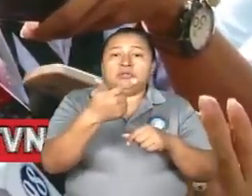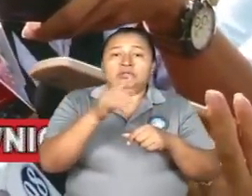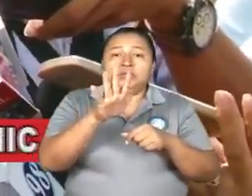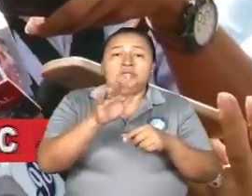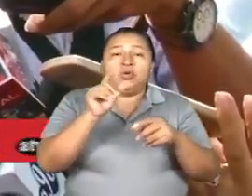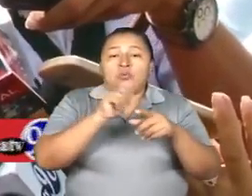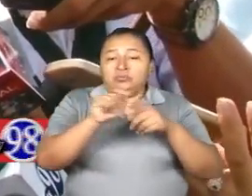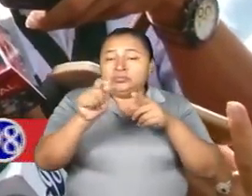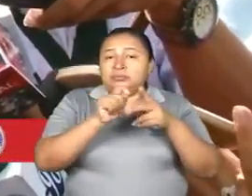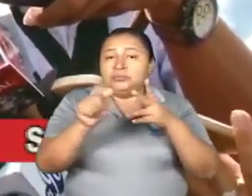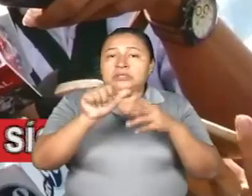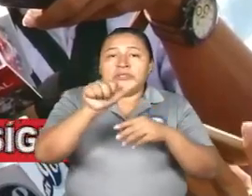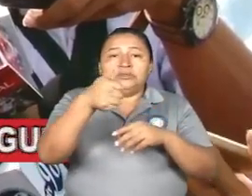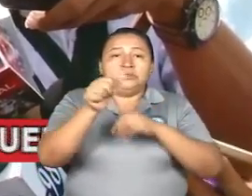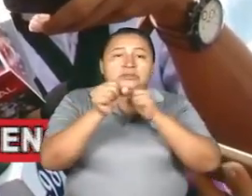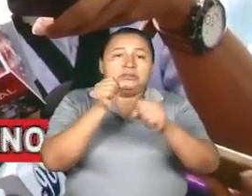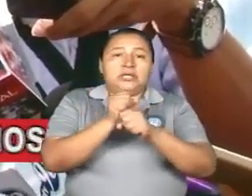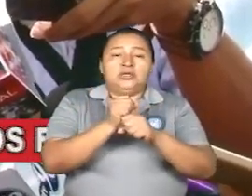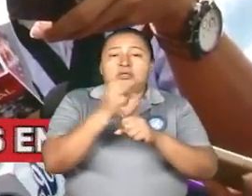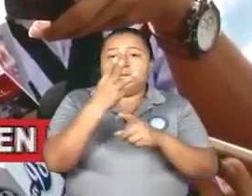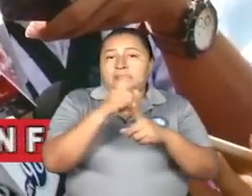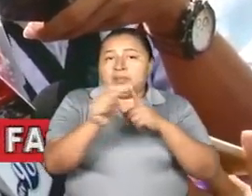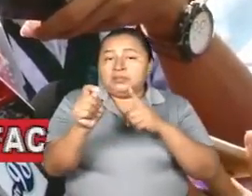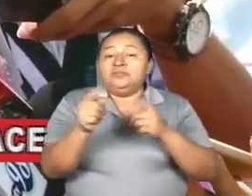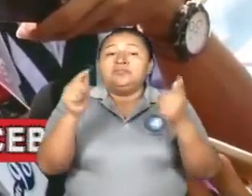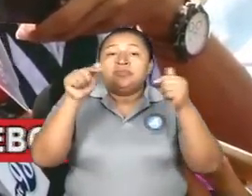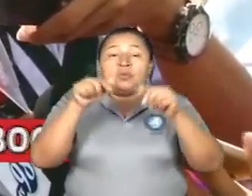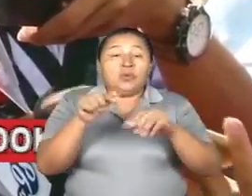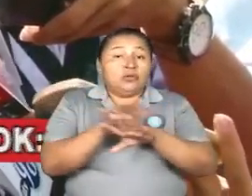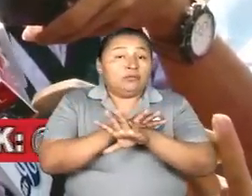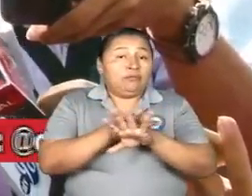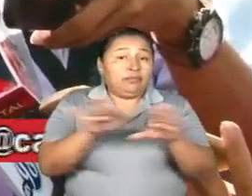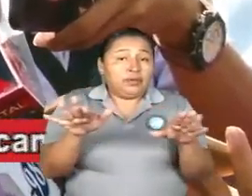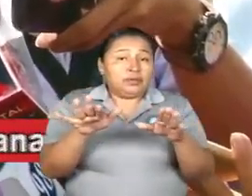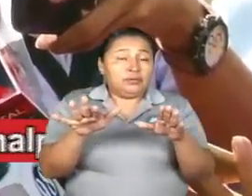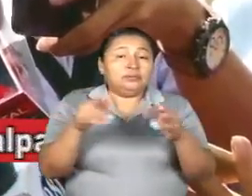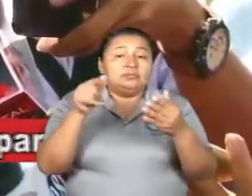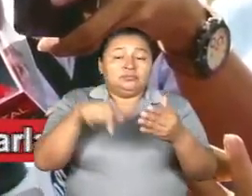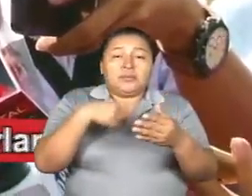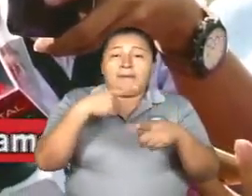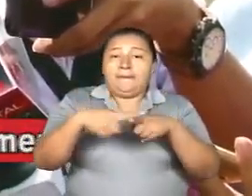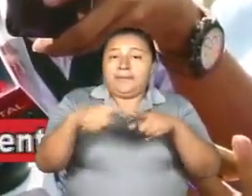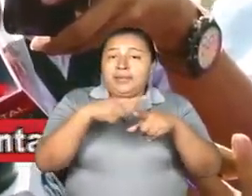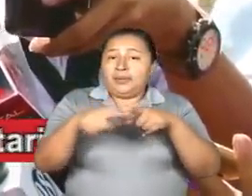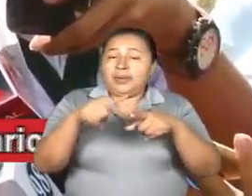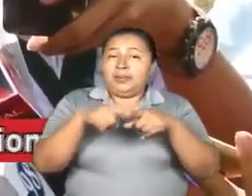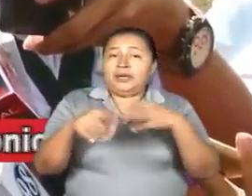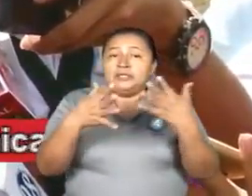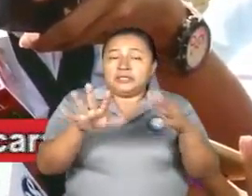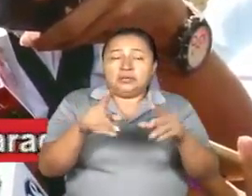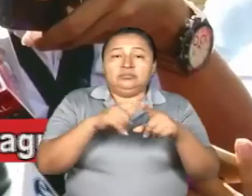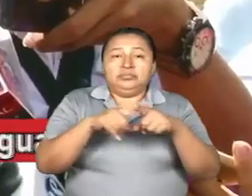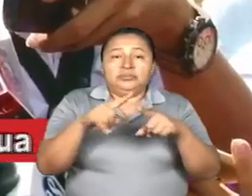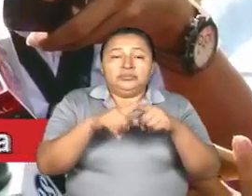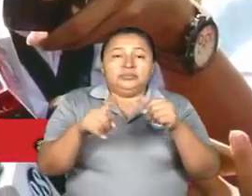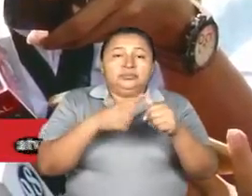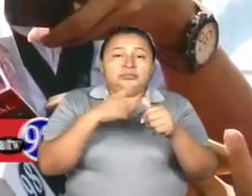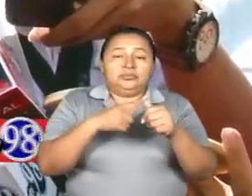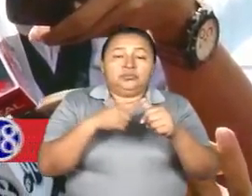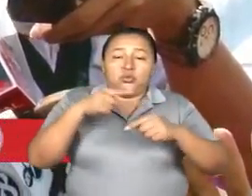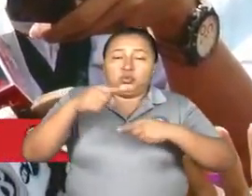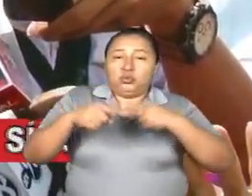de $20, 6 años y 3 meses. Una vez que concluyen de pagar este primer